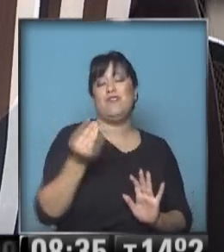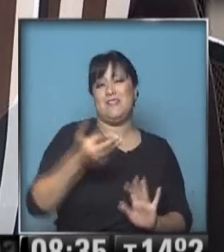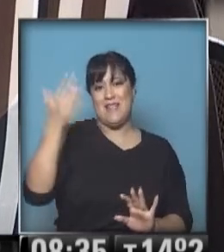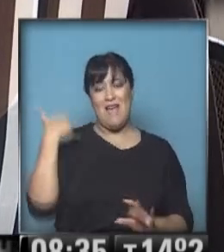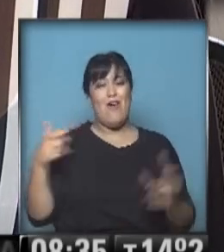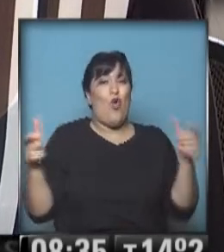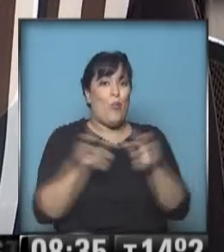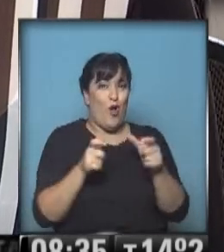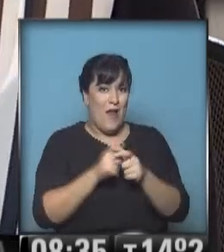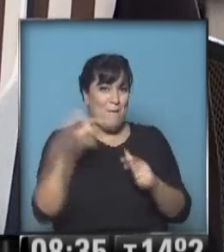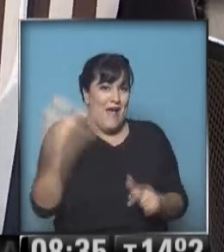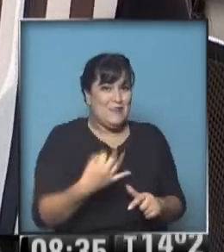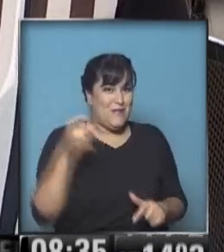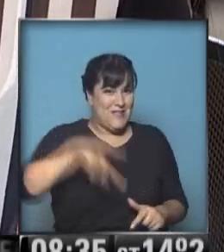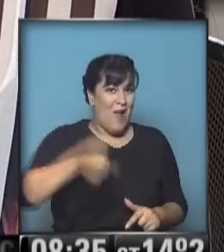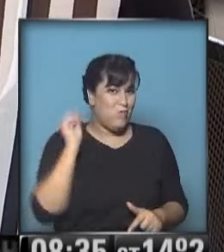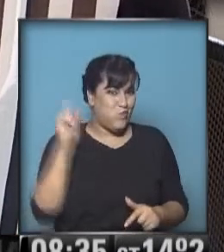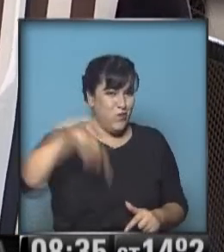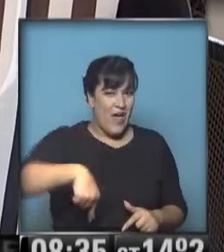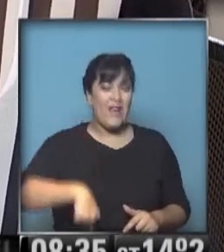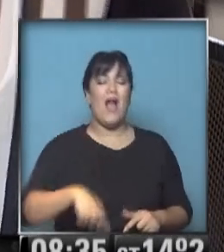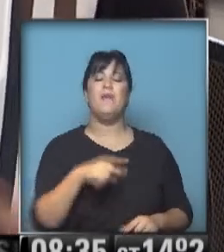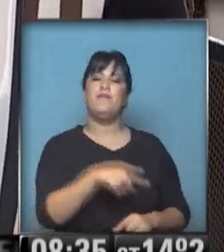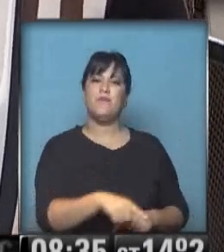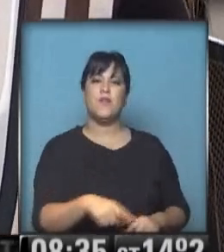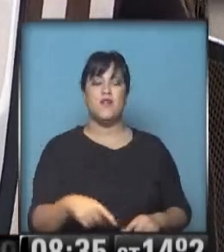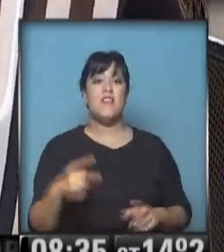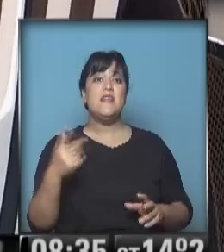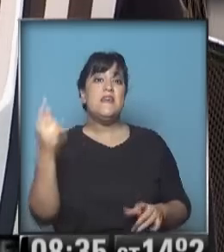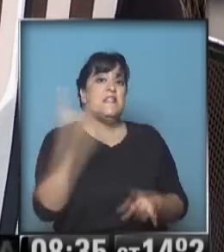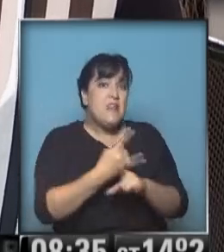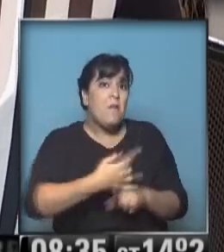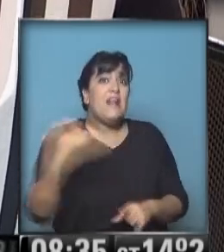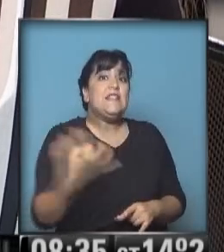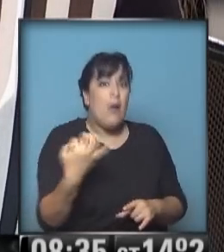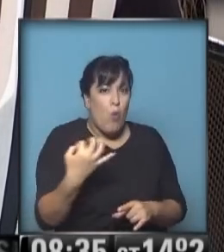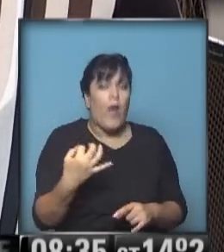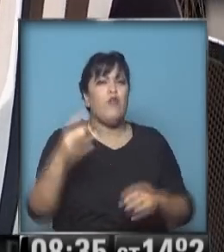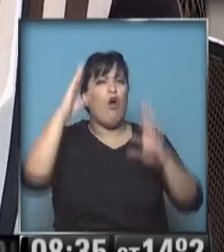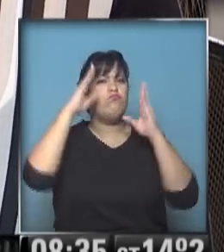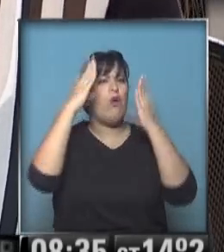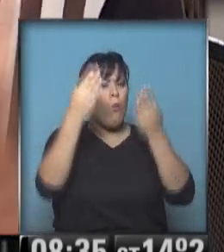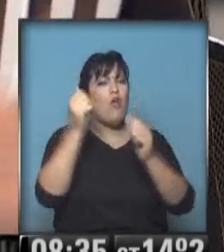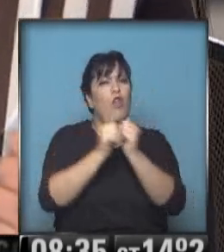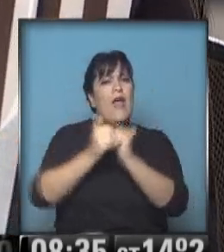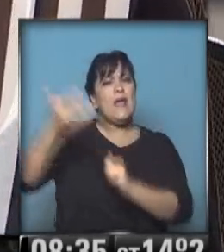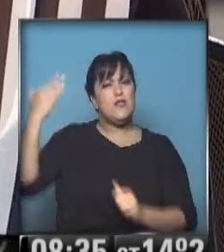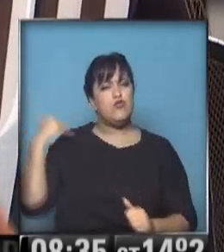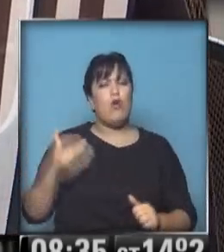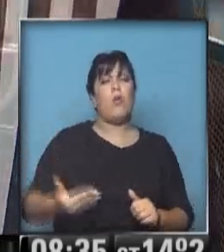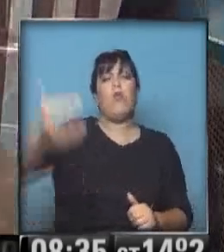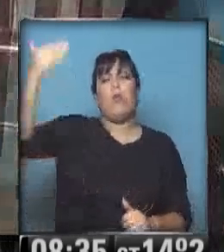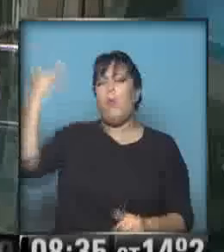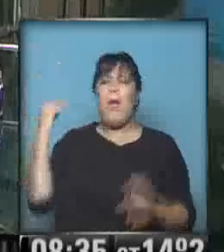en eh recapitular todo nunca viene de más a hacer historia y hasta dónde nos tenemos que remontar